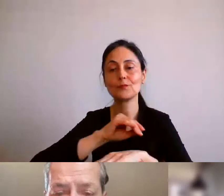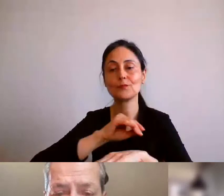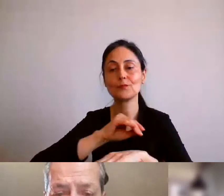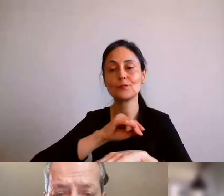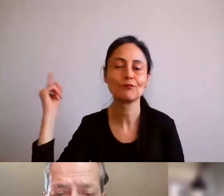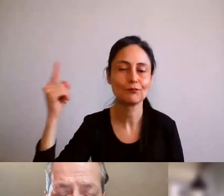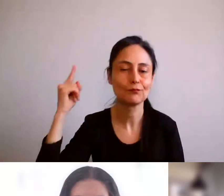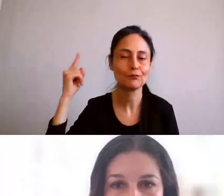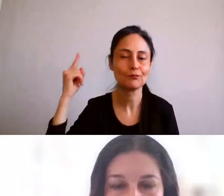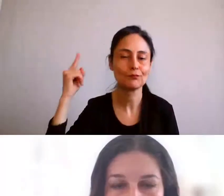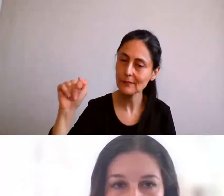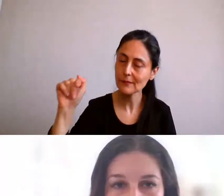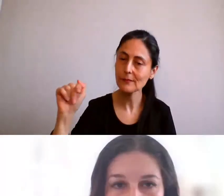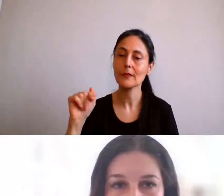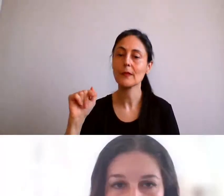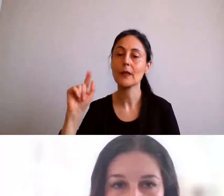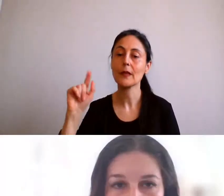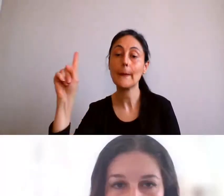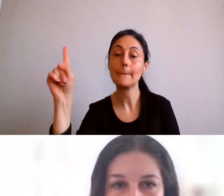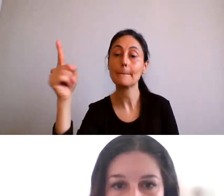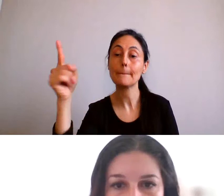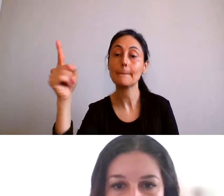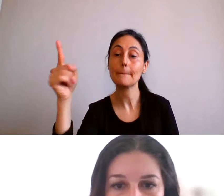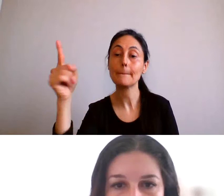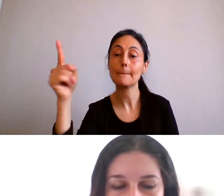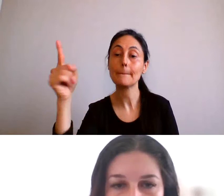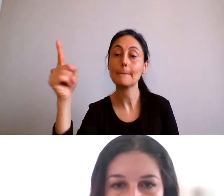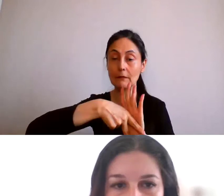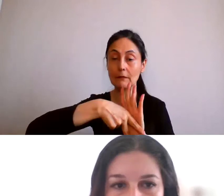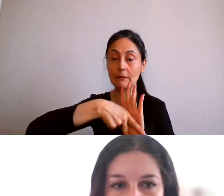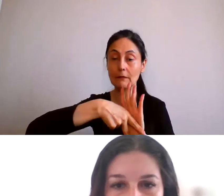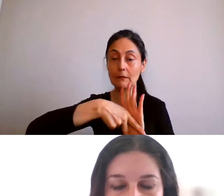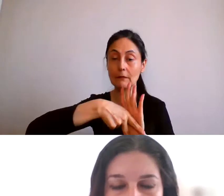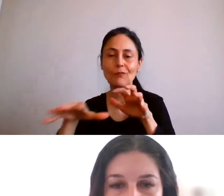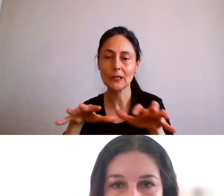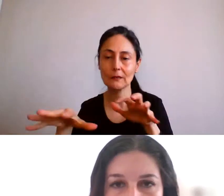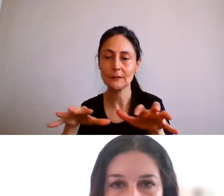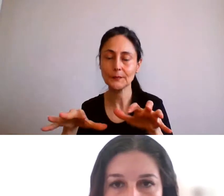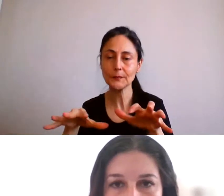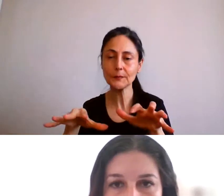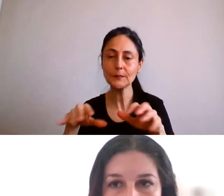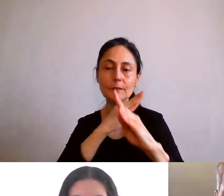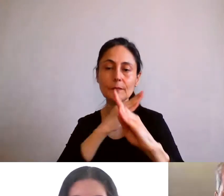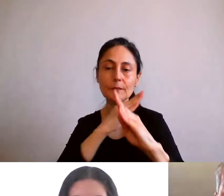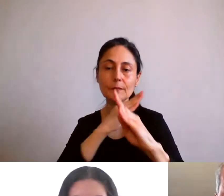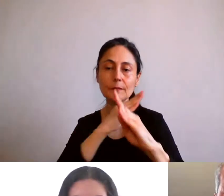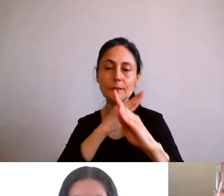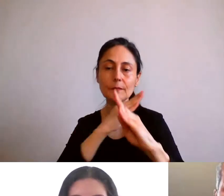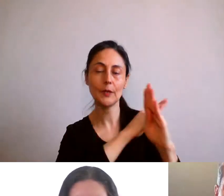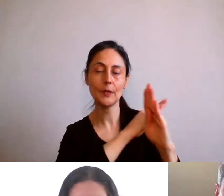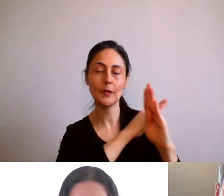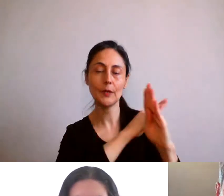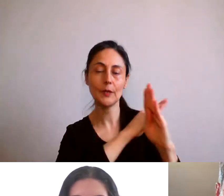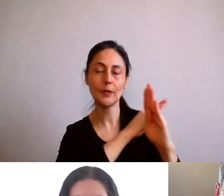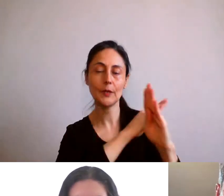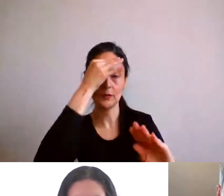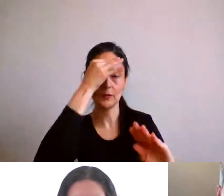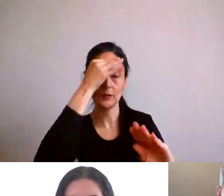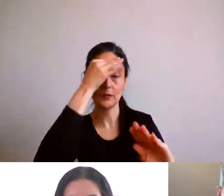nivel primario, toda la acción básicamente de prevención de la enfermedad, del diagnóstico precoz